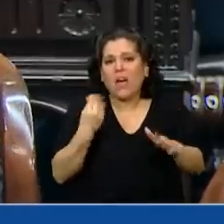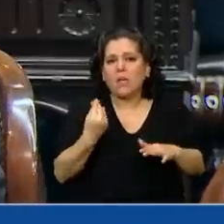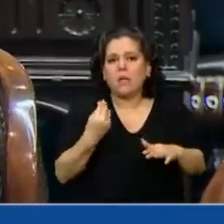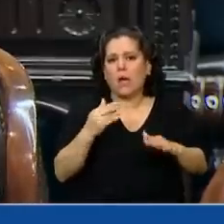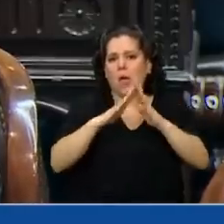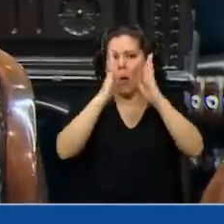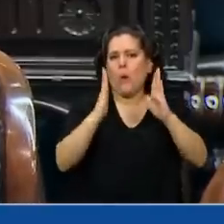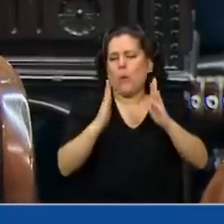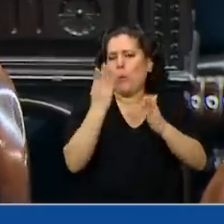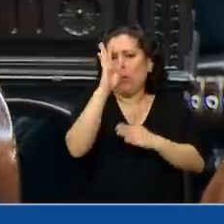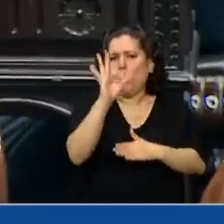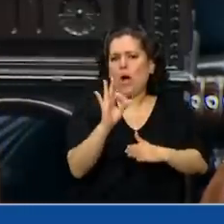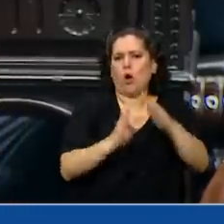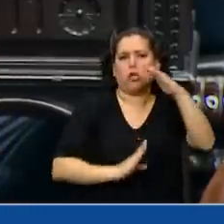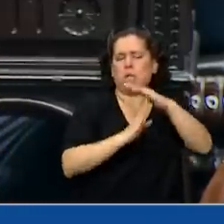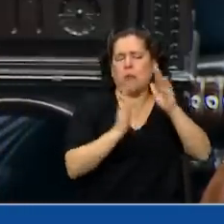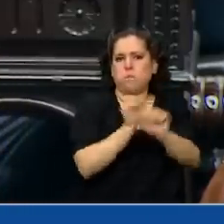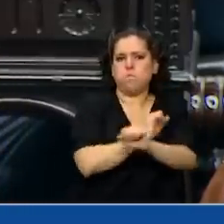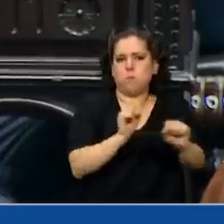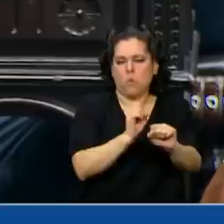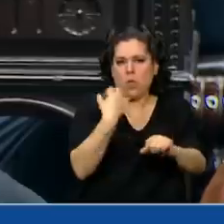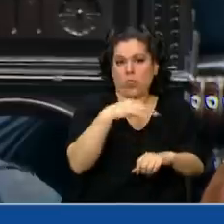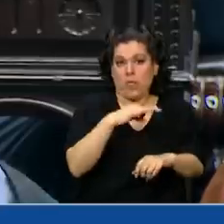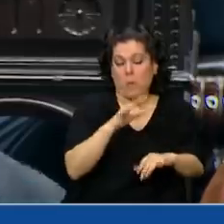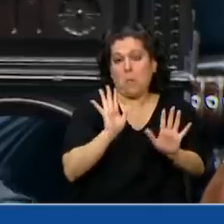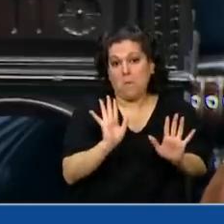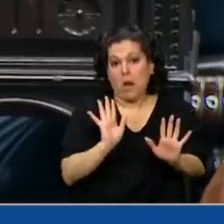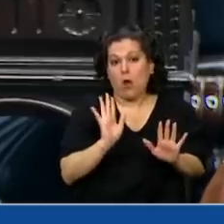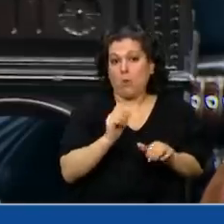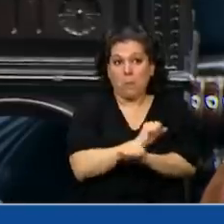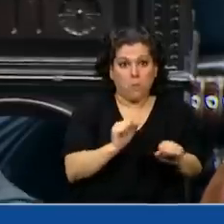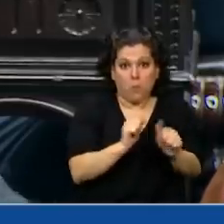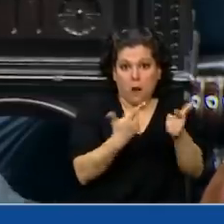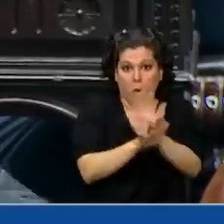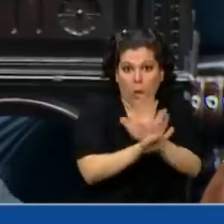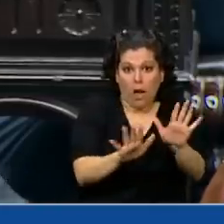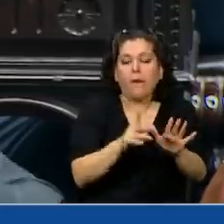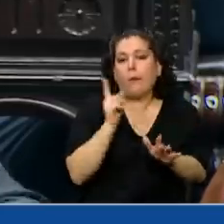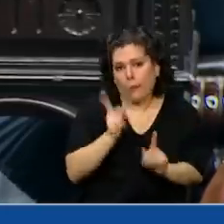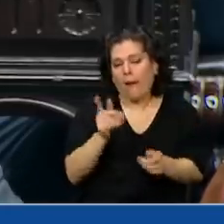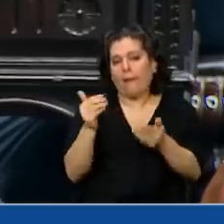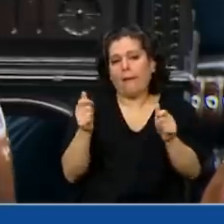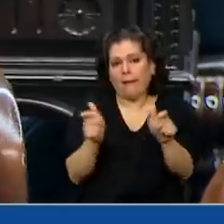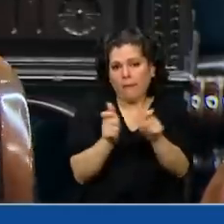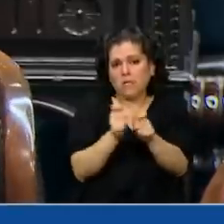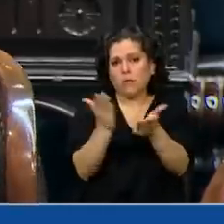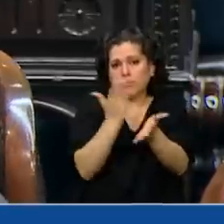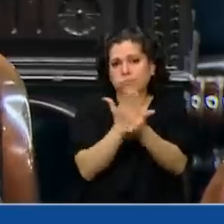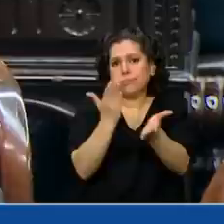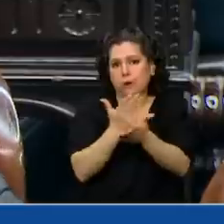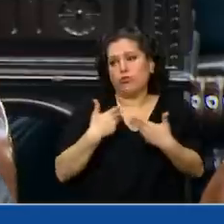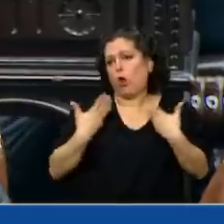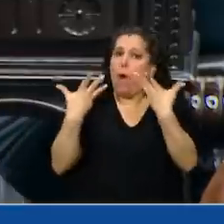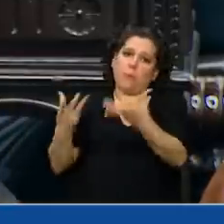volar el Banco Central. Ahora, hasta que eso no ocurra, mientras tanto, sigan emitiendo que yo acompaño,